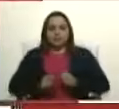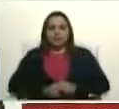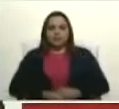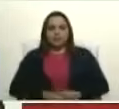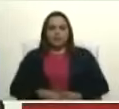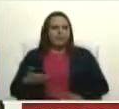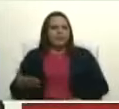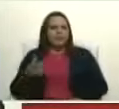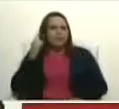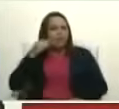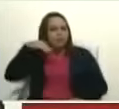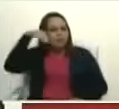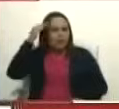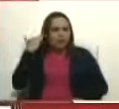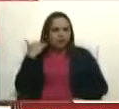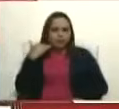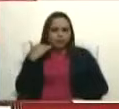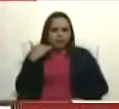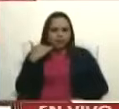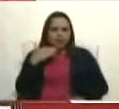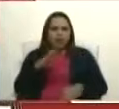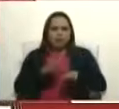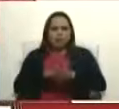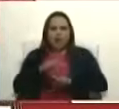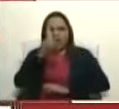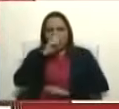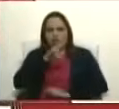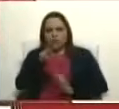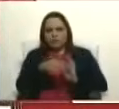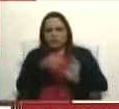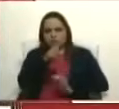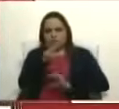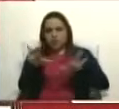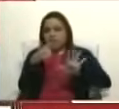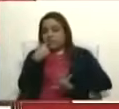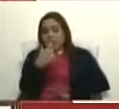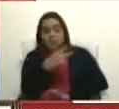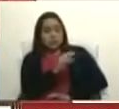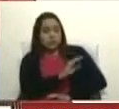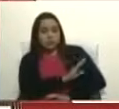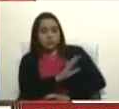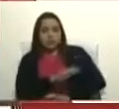esa? Porque hay una del 2018 que decía que no.